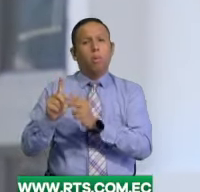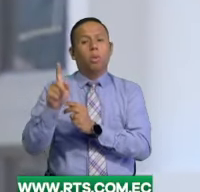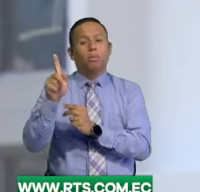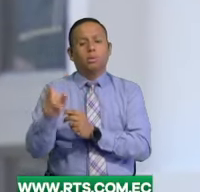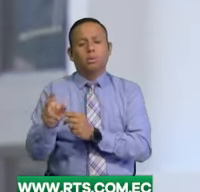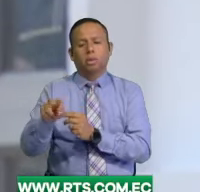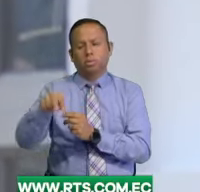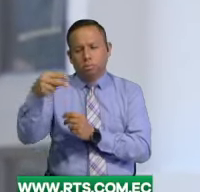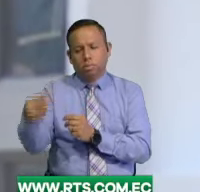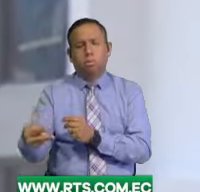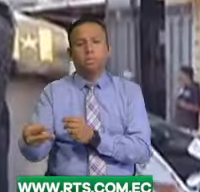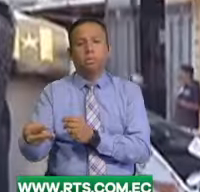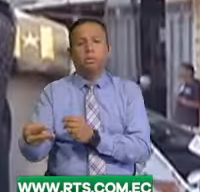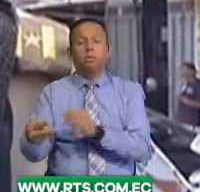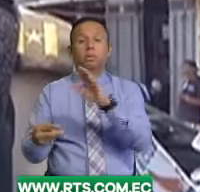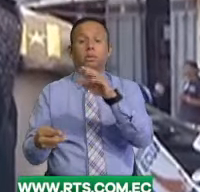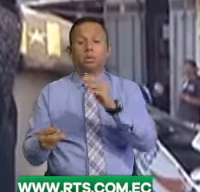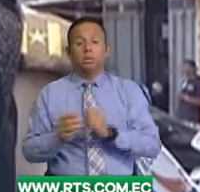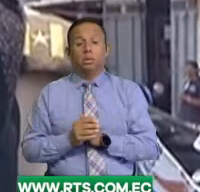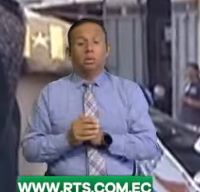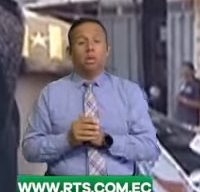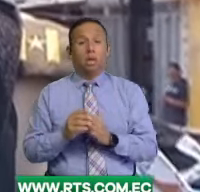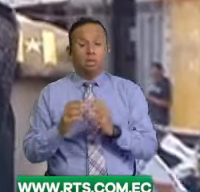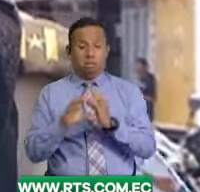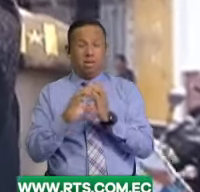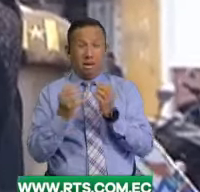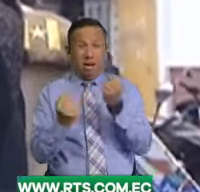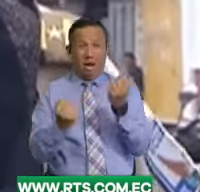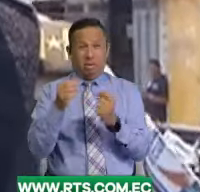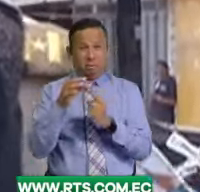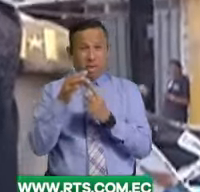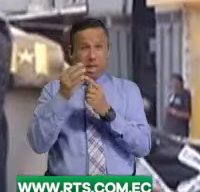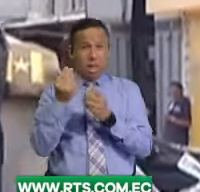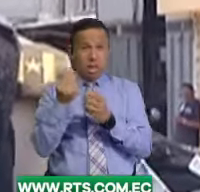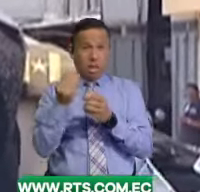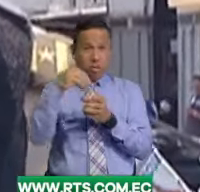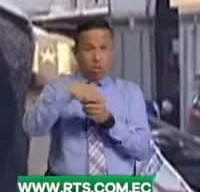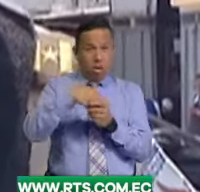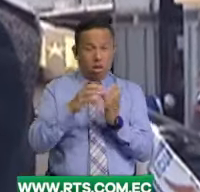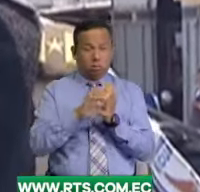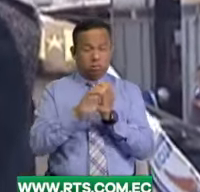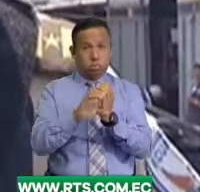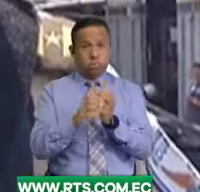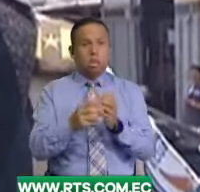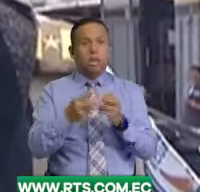herido. El personal de seguridad, los guardias de seguridad de este banco,